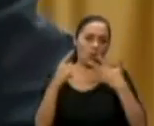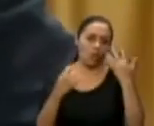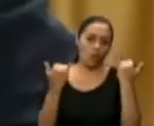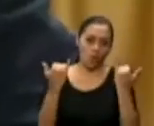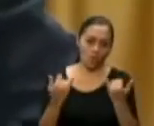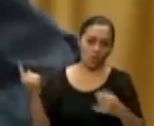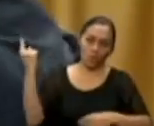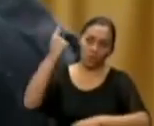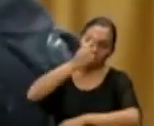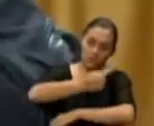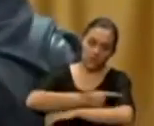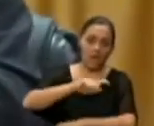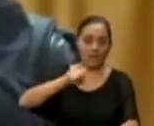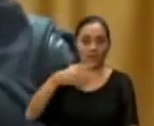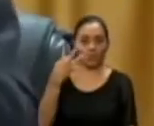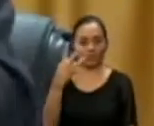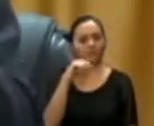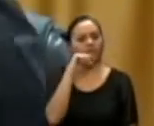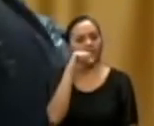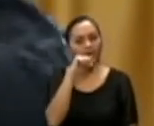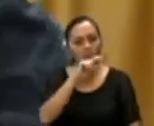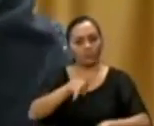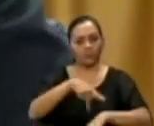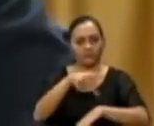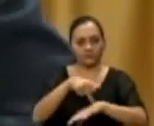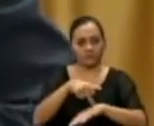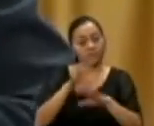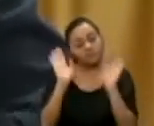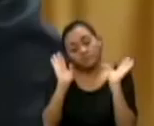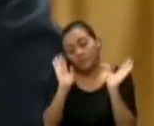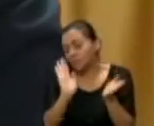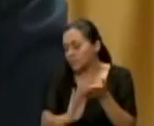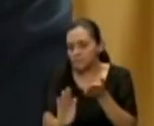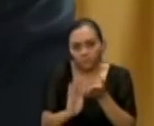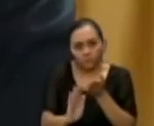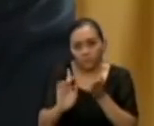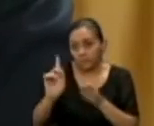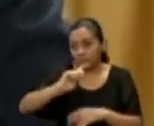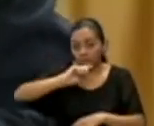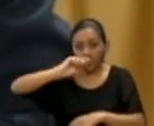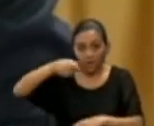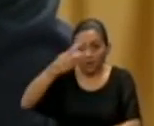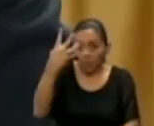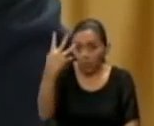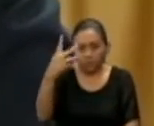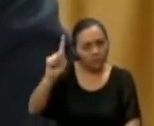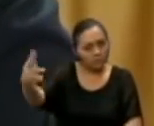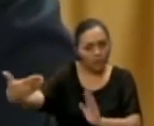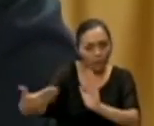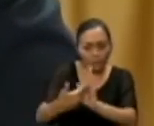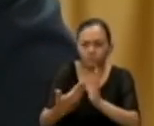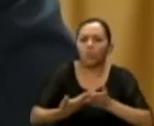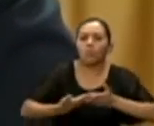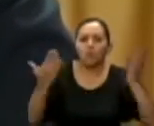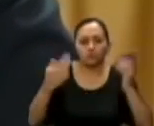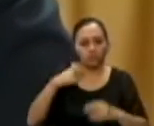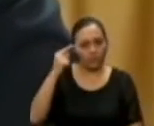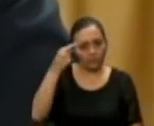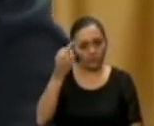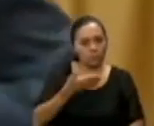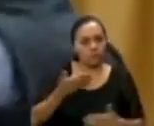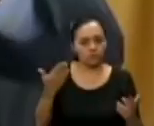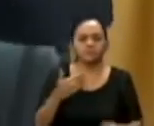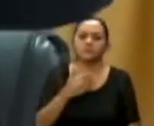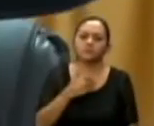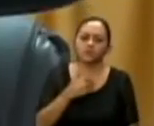hoy por la falta de profesionalismo disculpe que le caracteriza ese canal que abiertamente opositor al gobierno desde cualquier cosa pero yo le pregunté a los